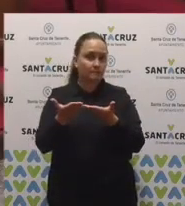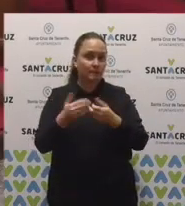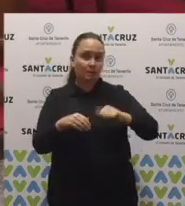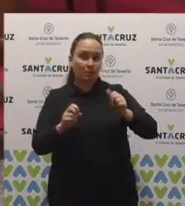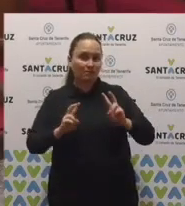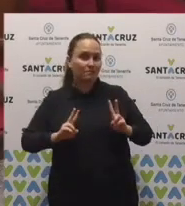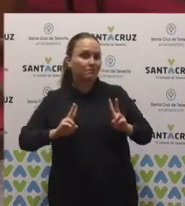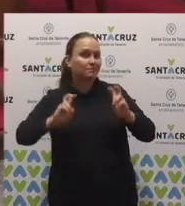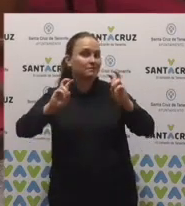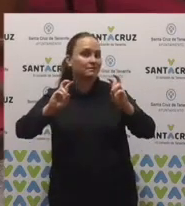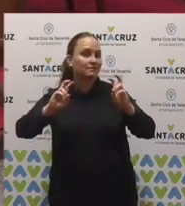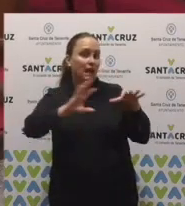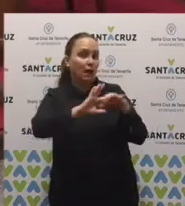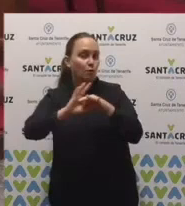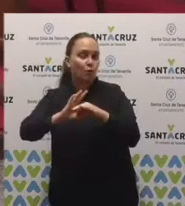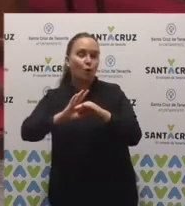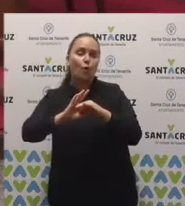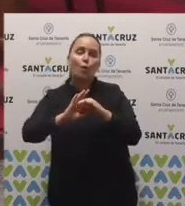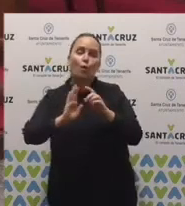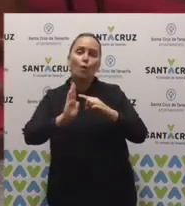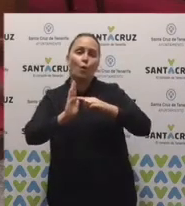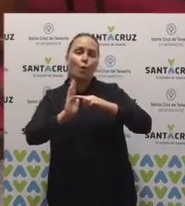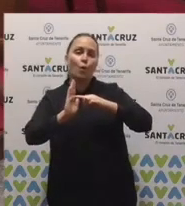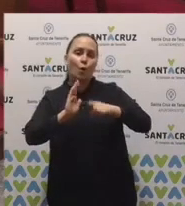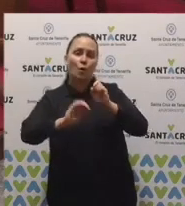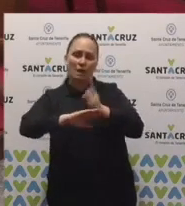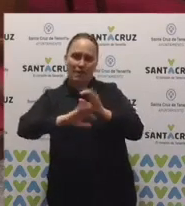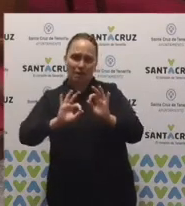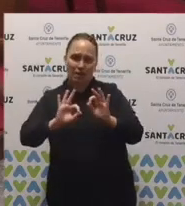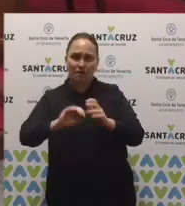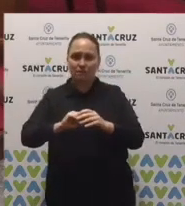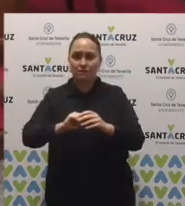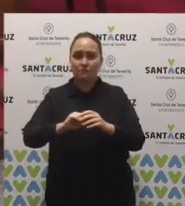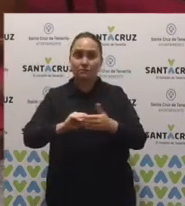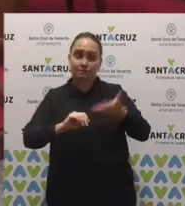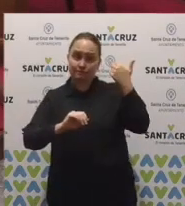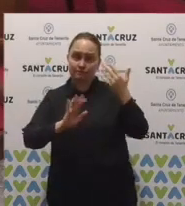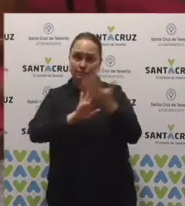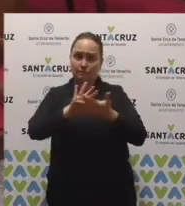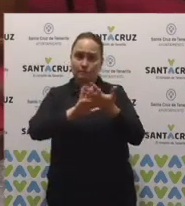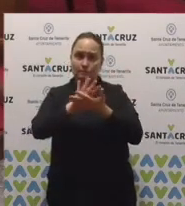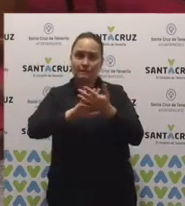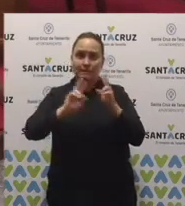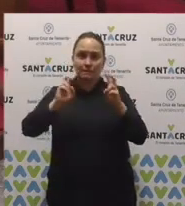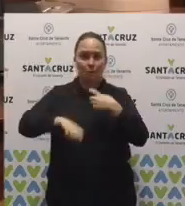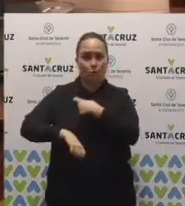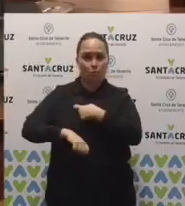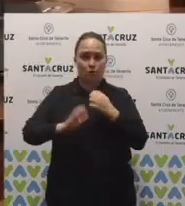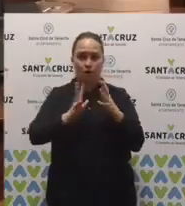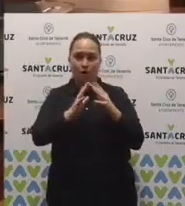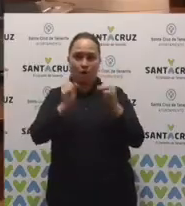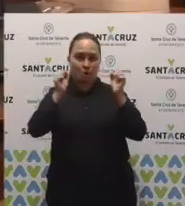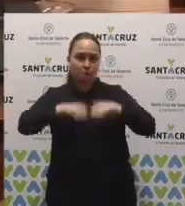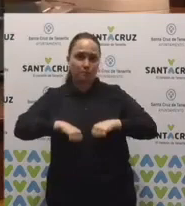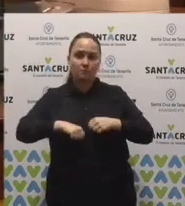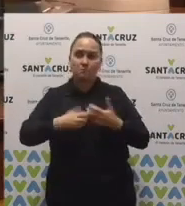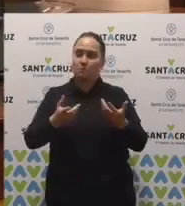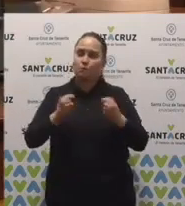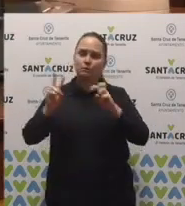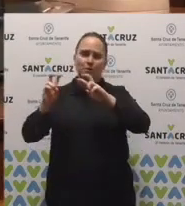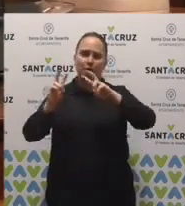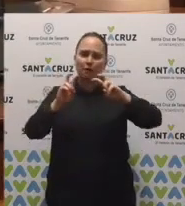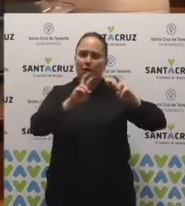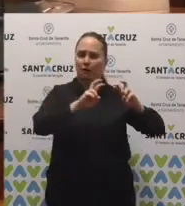inicial sobre la ordenanza en que ya se discutió en la correspondiente comisión pues bueno recoge temas tan